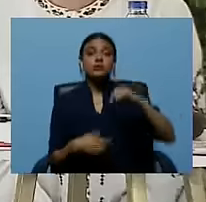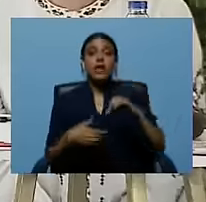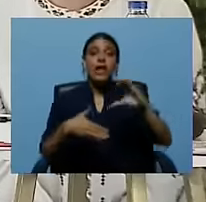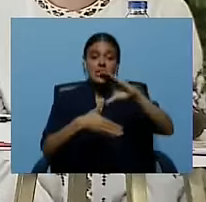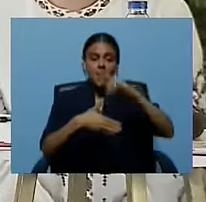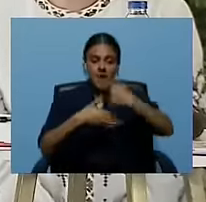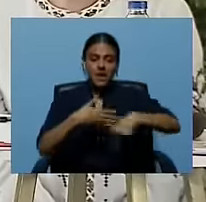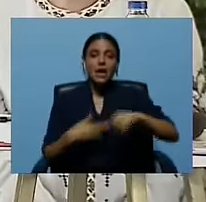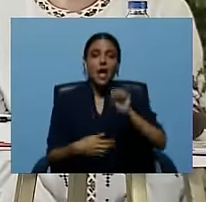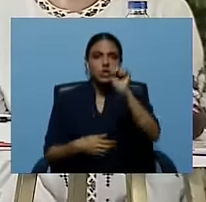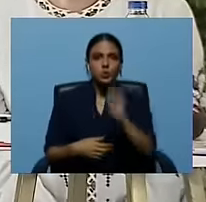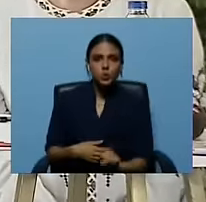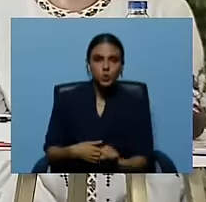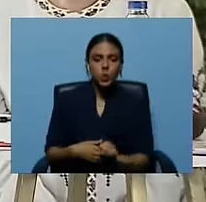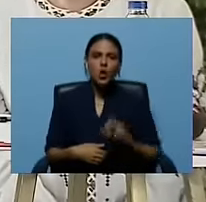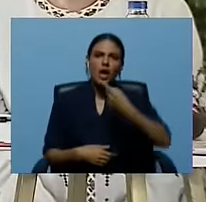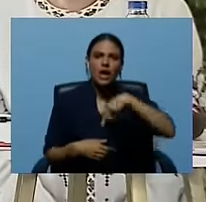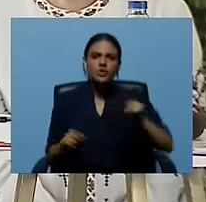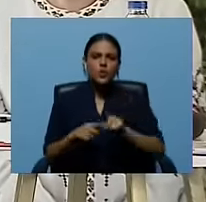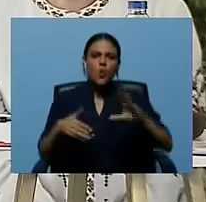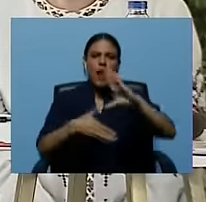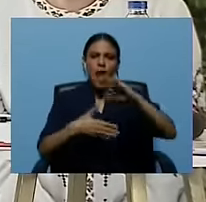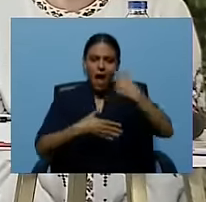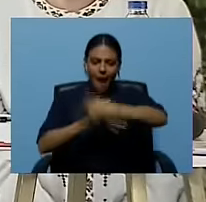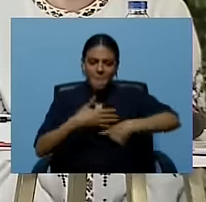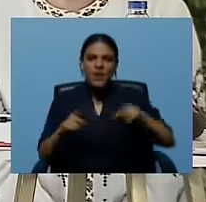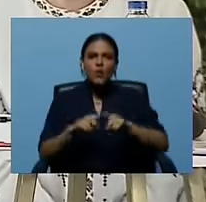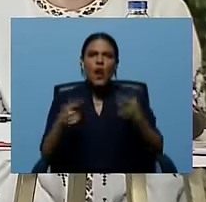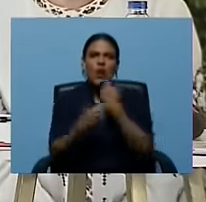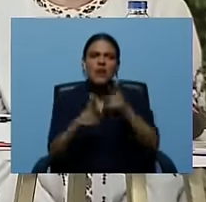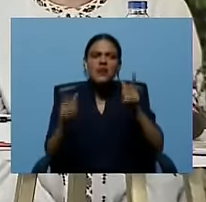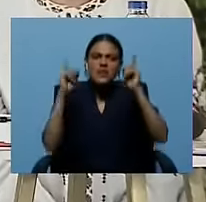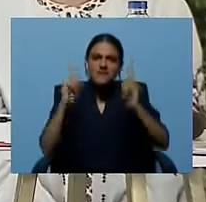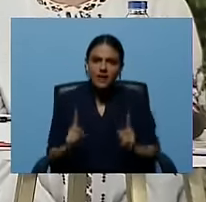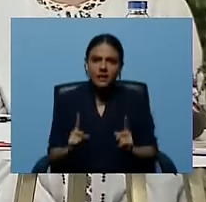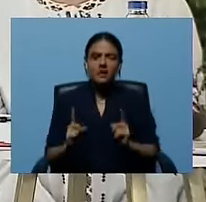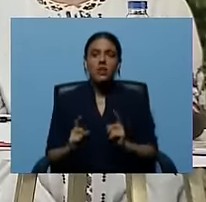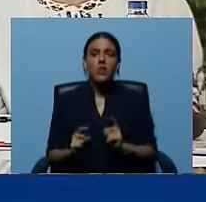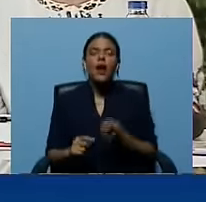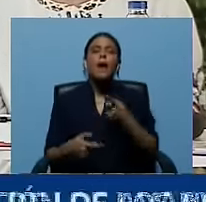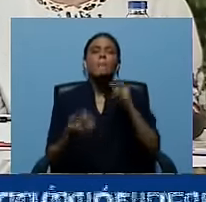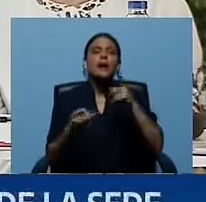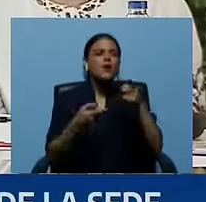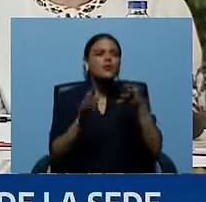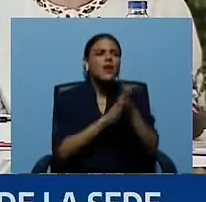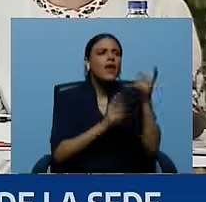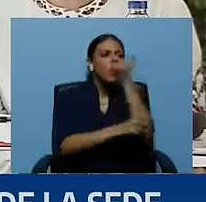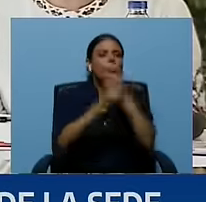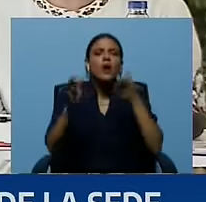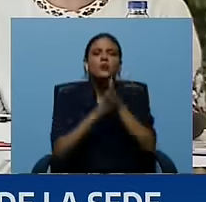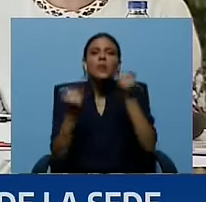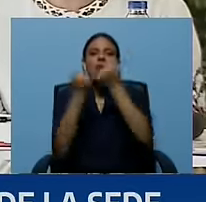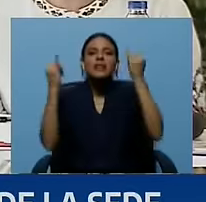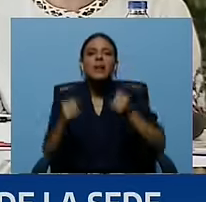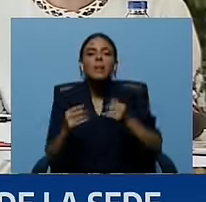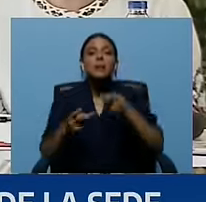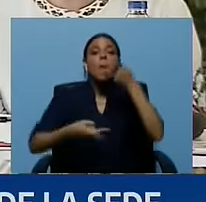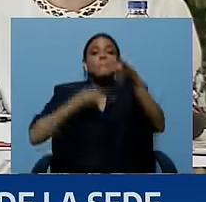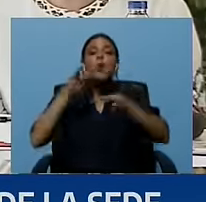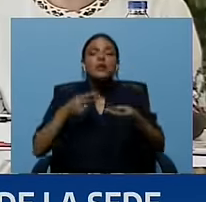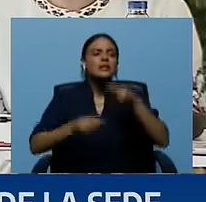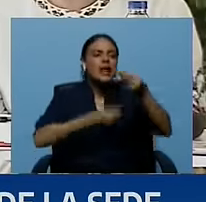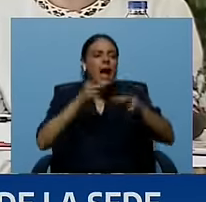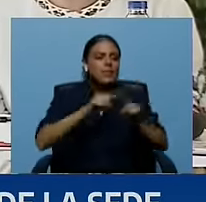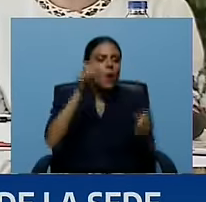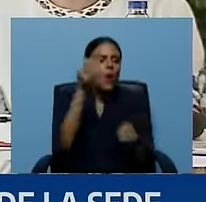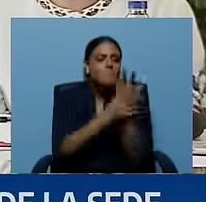Sur, la América libertadora. Pero esa independencia fue política, para fundar un Estado, una